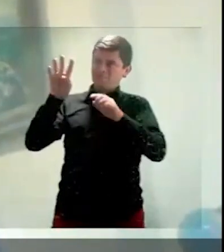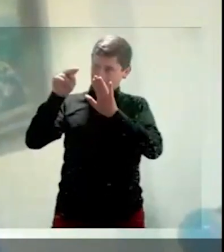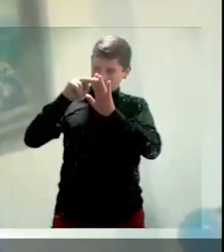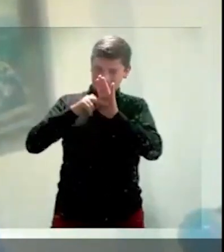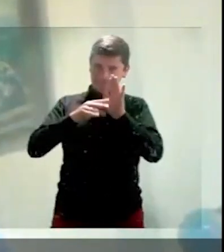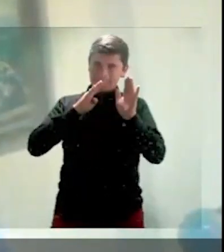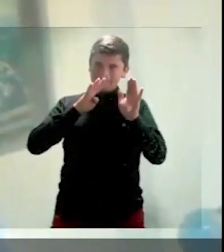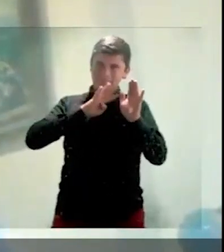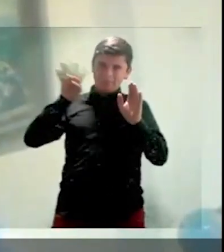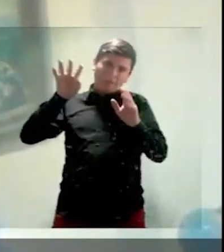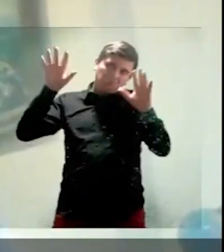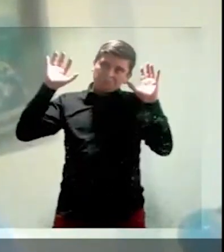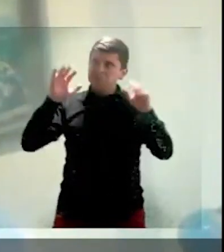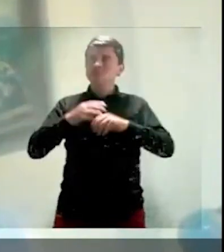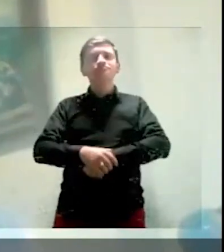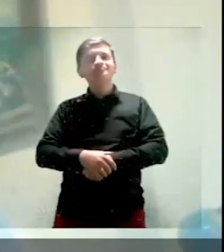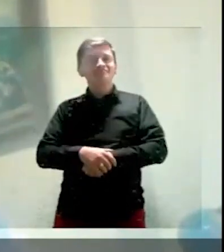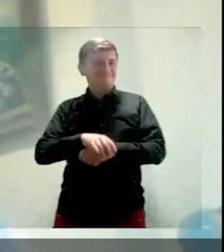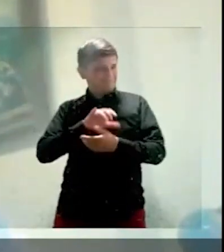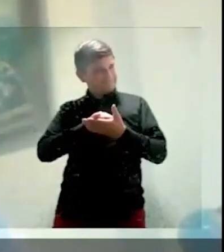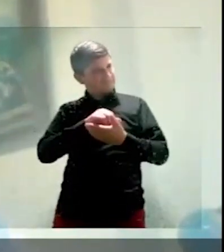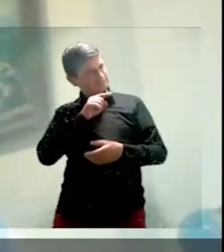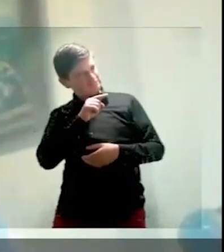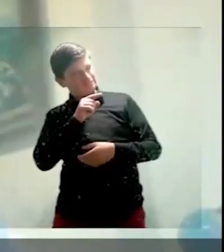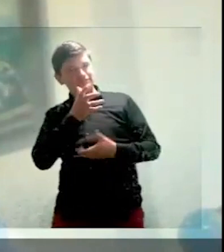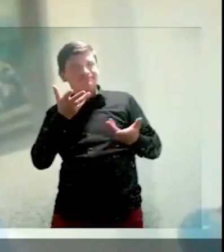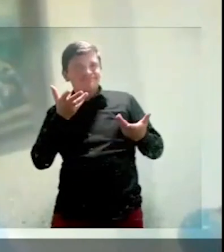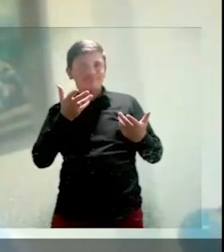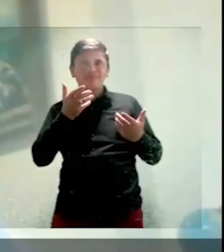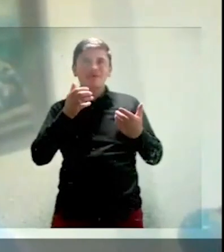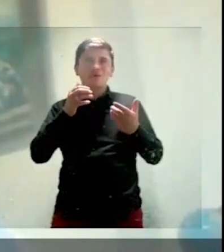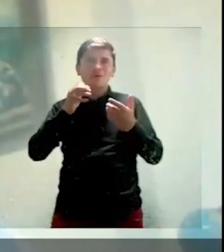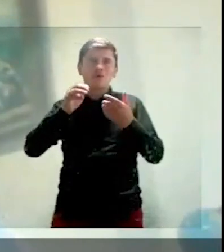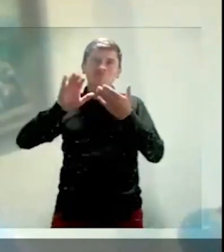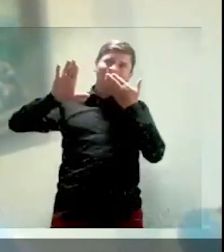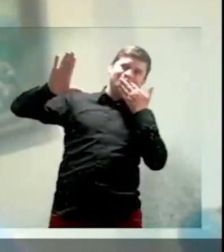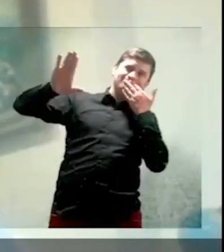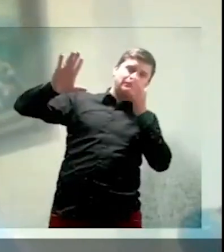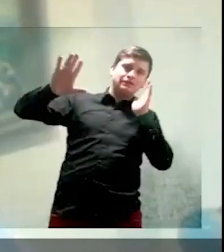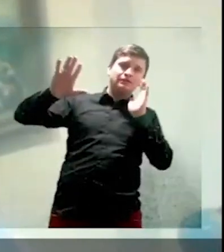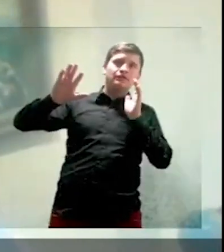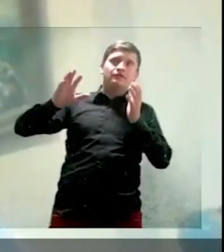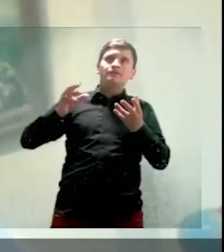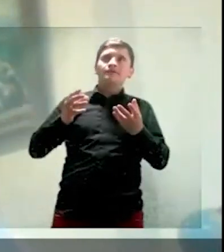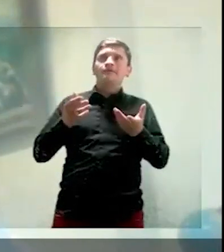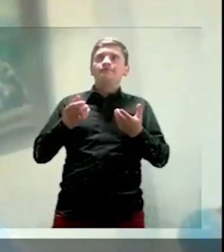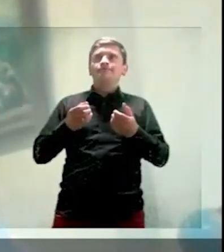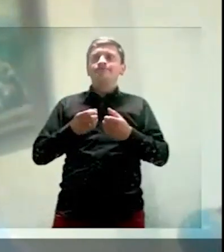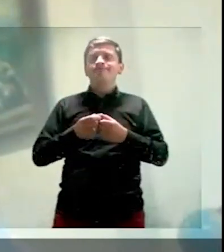De manera que entonces eso de la desconfianza y de la